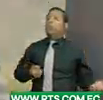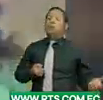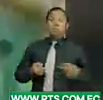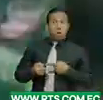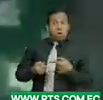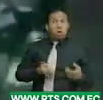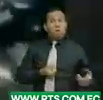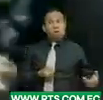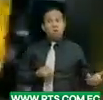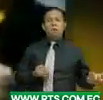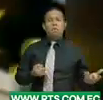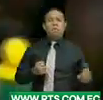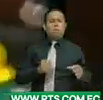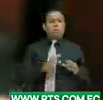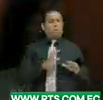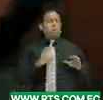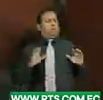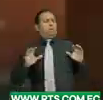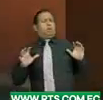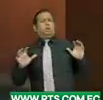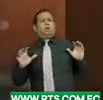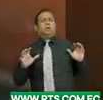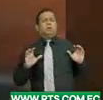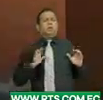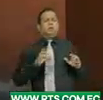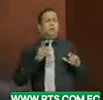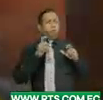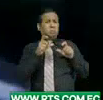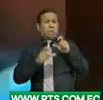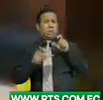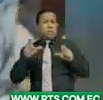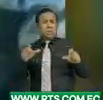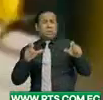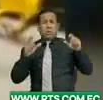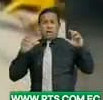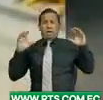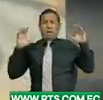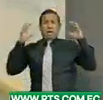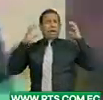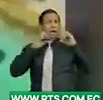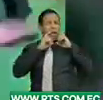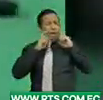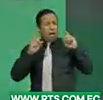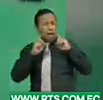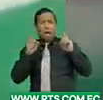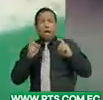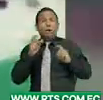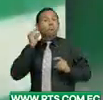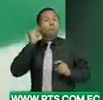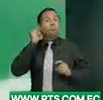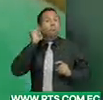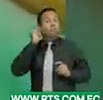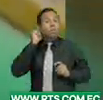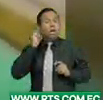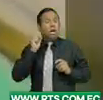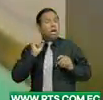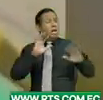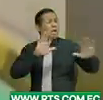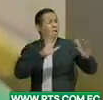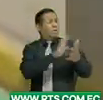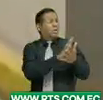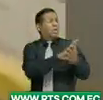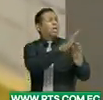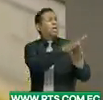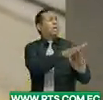uniformados, quienes retroceden mientras se escuchan gritos para tratar de detenerlo. La mujer que interviene en la escena para calmar al